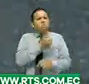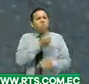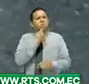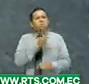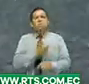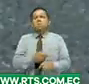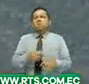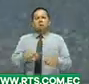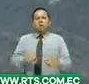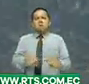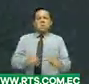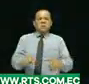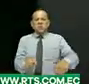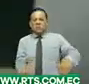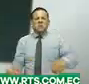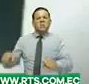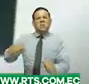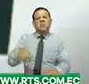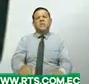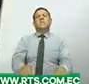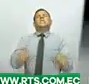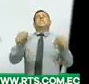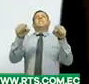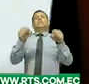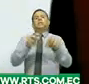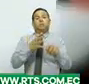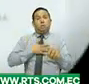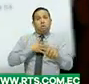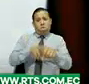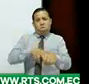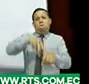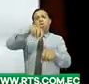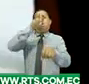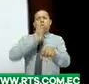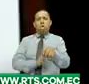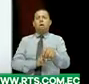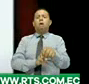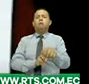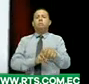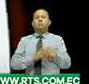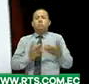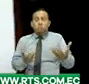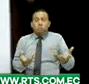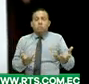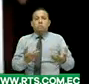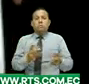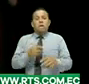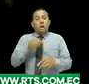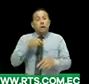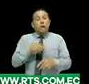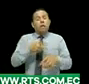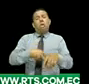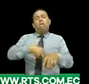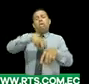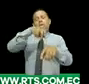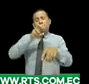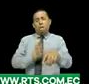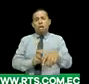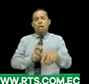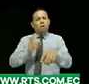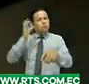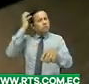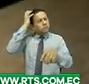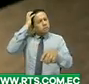fuertemente para atrás y yo me caí. Ya se realizó la reconstrucción de los hechos en este accidente que dejó a la joven sin una parte de su cráneo y